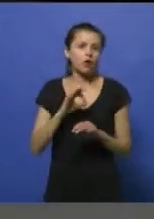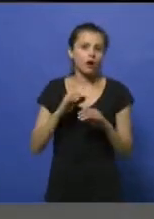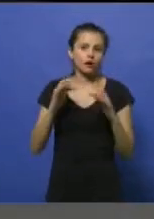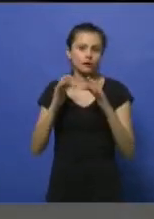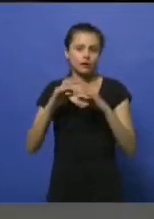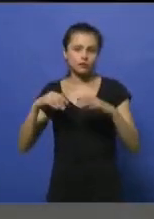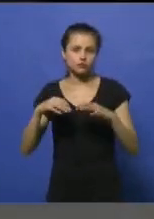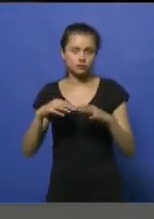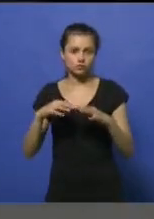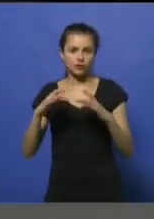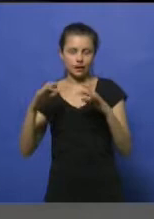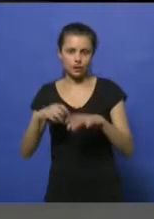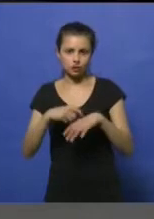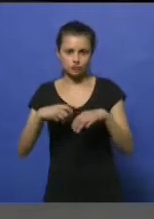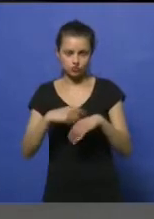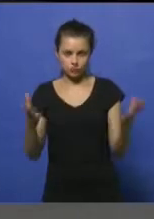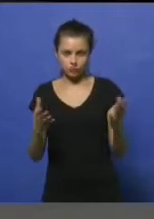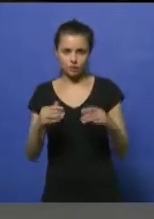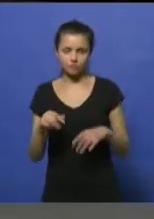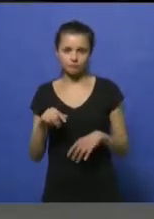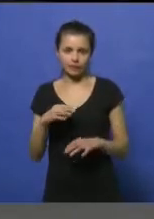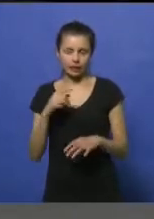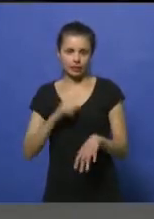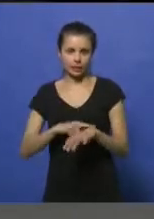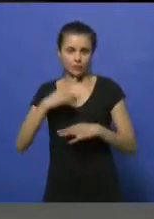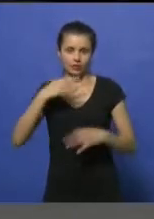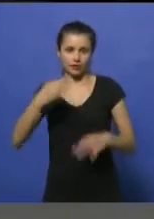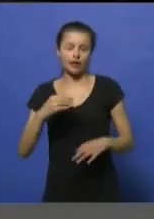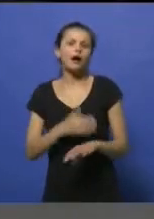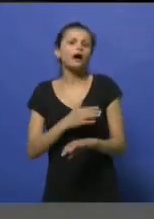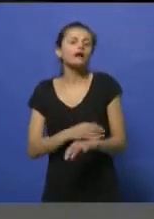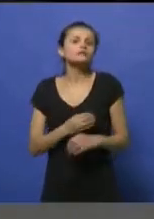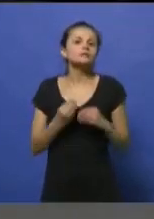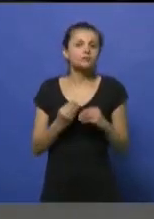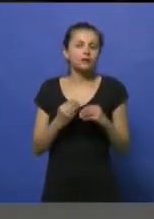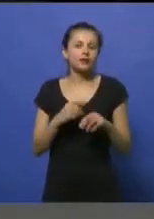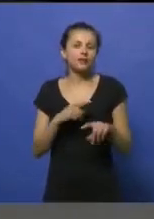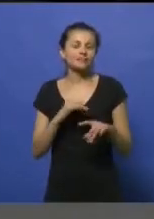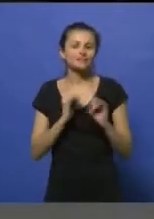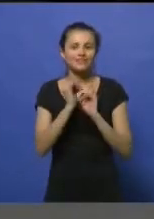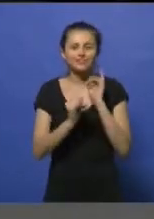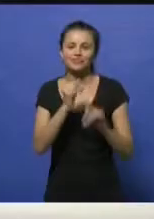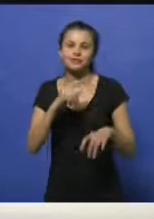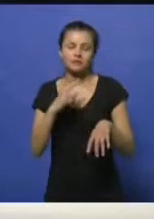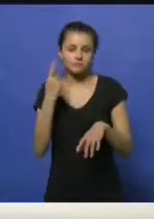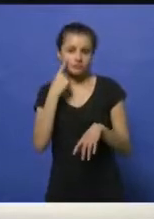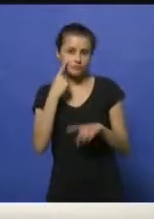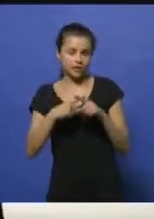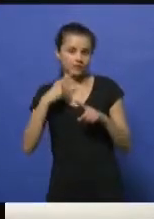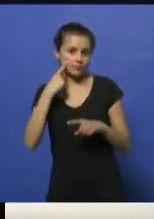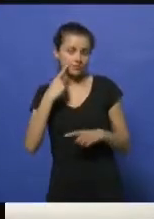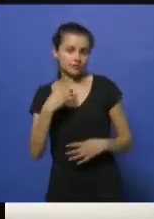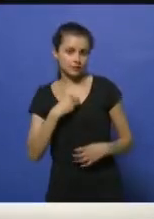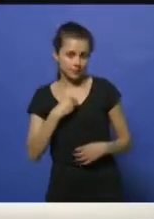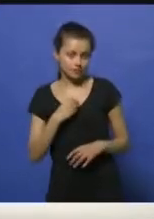sociales y en este caso vía WhatsApp me está escribiendo, así que ya te cuento. Pero antes... Seguimos hablando del viviciente porque sigue dejando mucho. La verdad que la tarde,